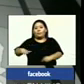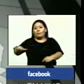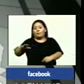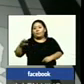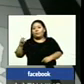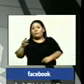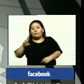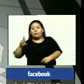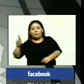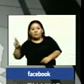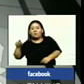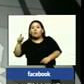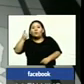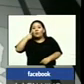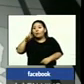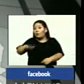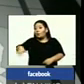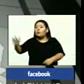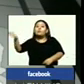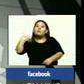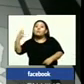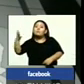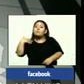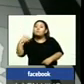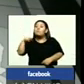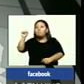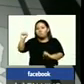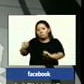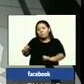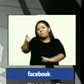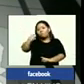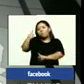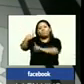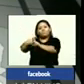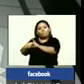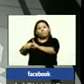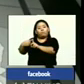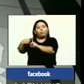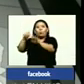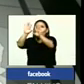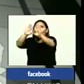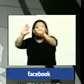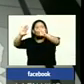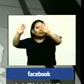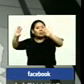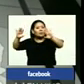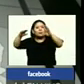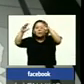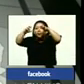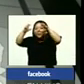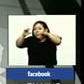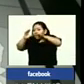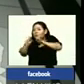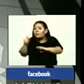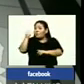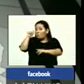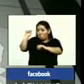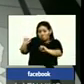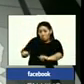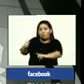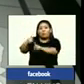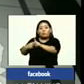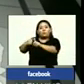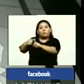oriente del país. En San Miguel podemos apreciar que también se encuentra un poco nublado en este momento y puede alcanzar una